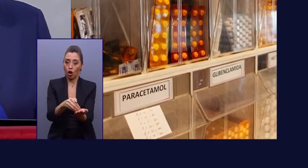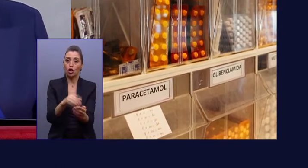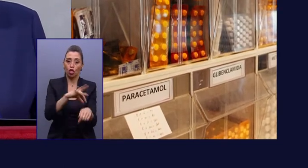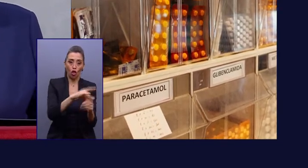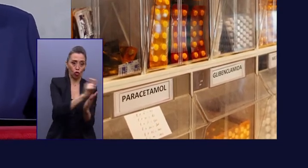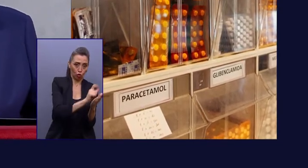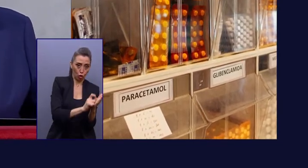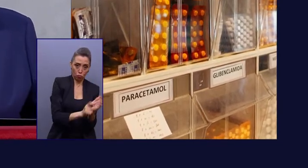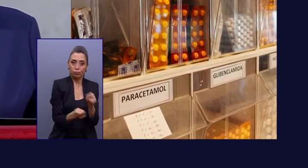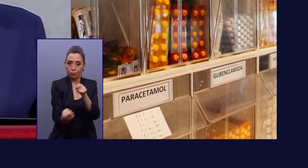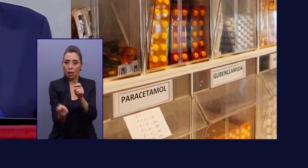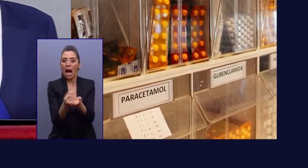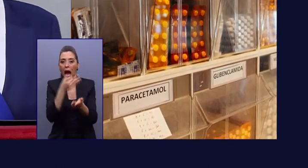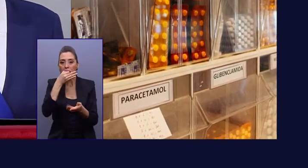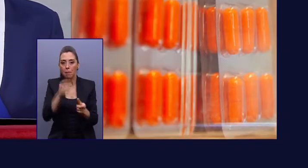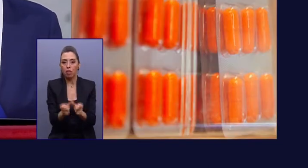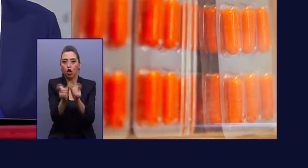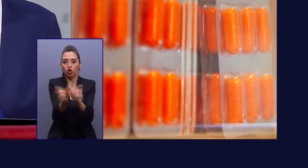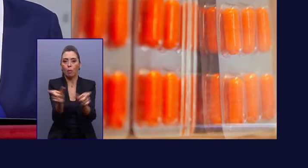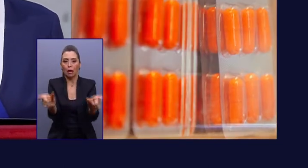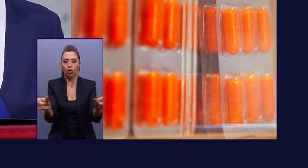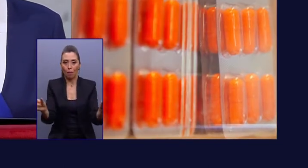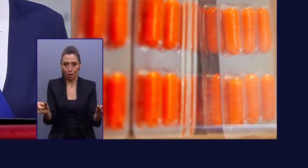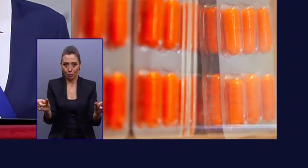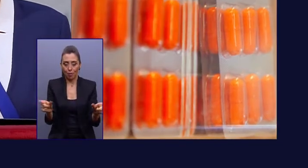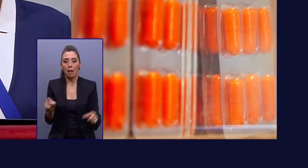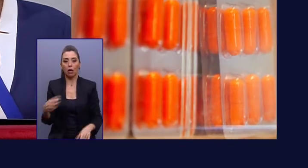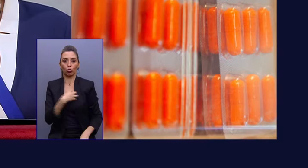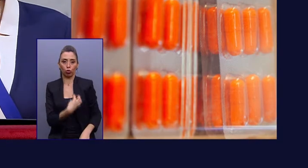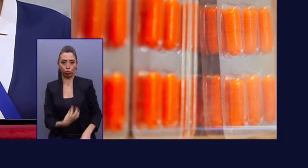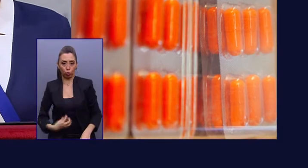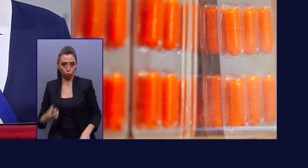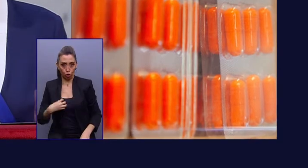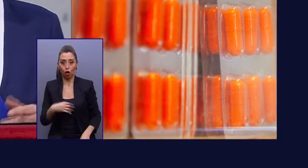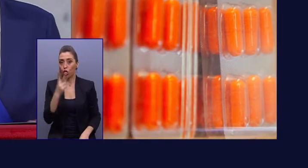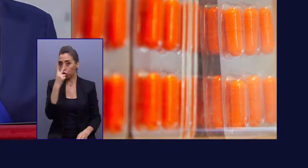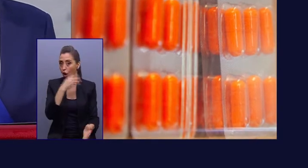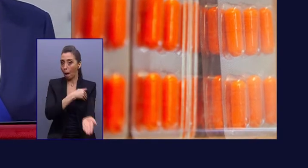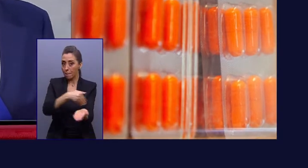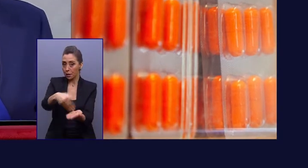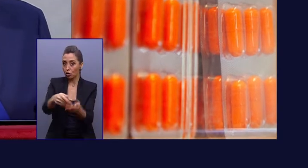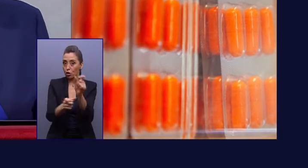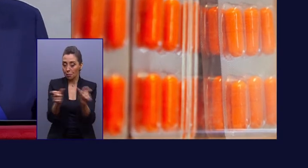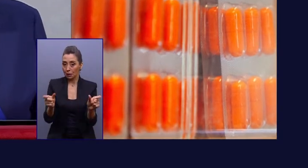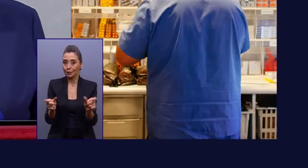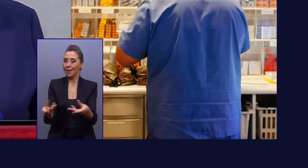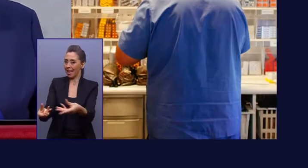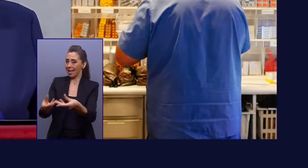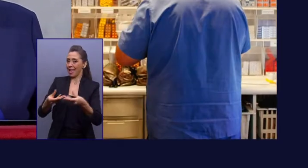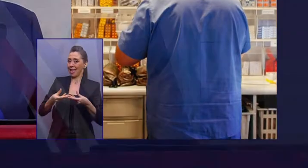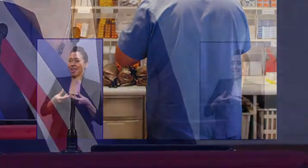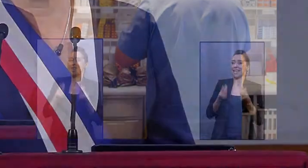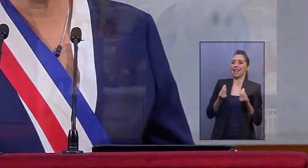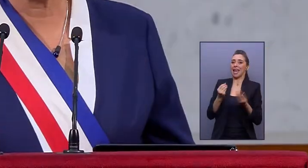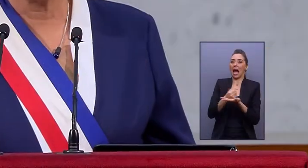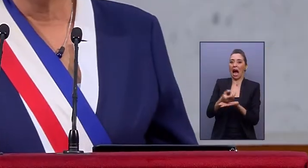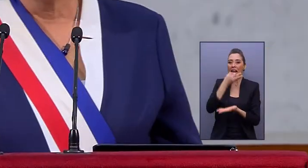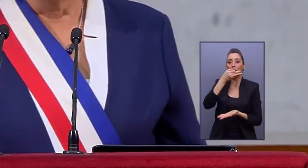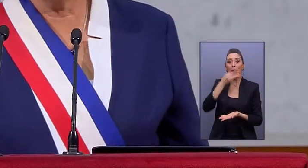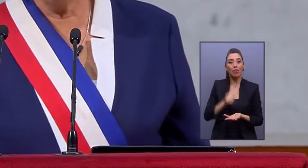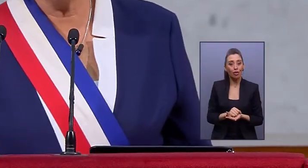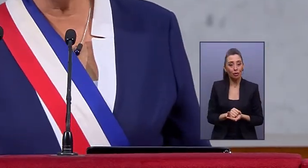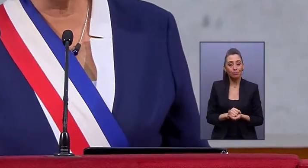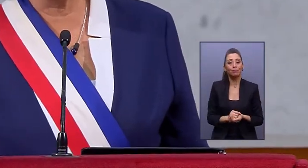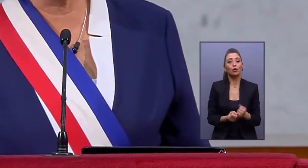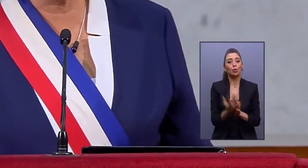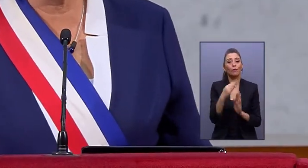se han entregado a la fecha en los establecimientos de atención primaria. Más de 2 millones de personas se han visto beneficiadas directamente.